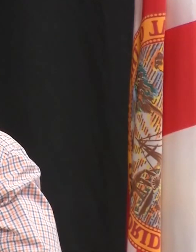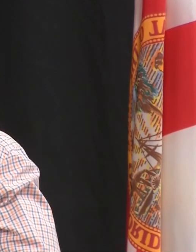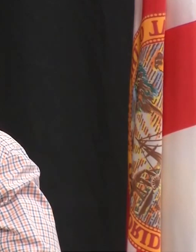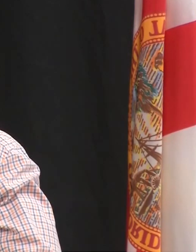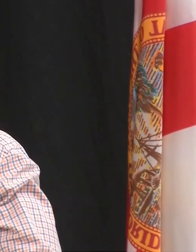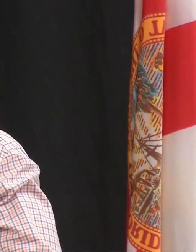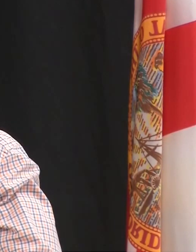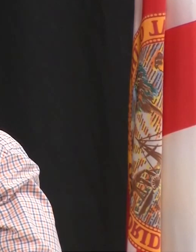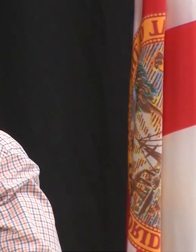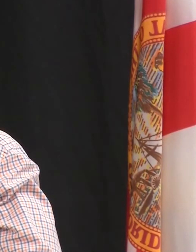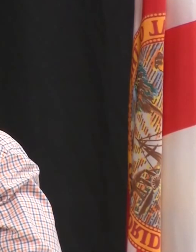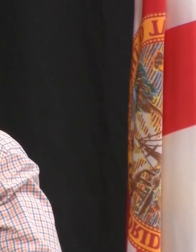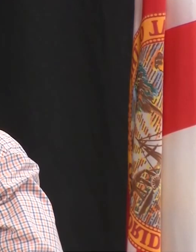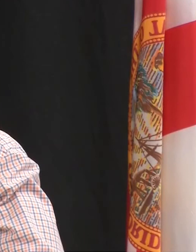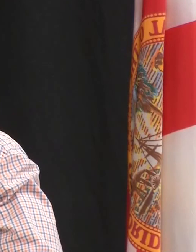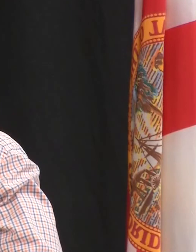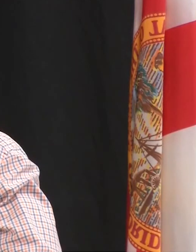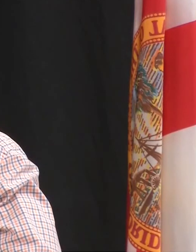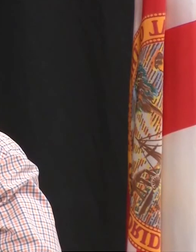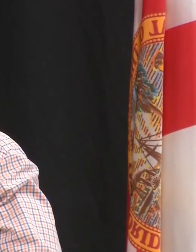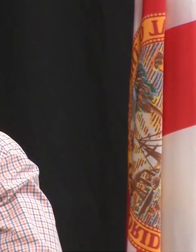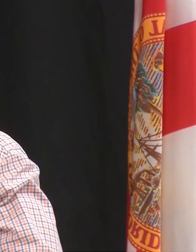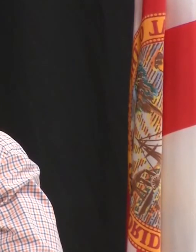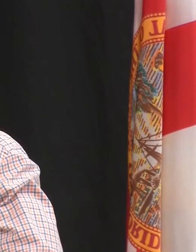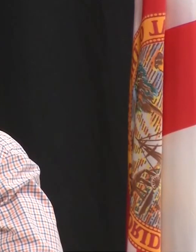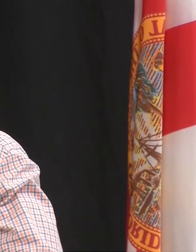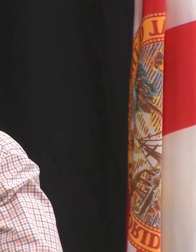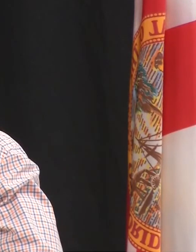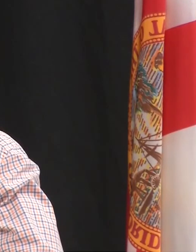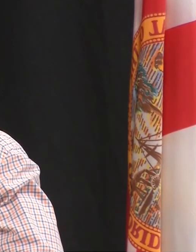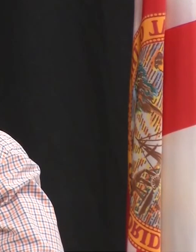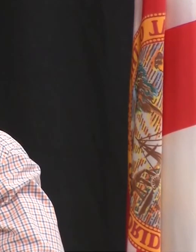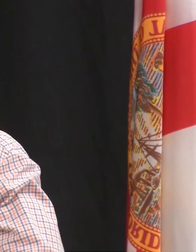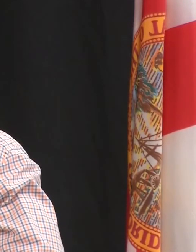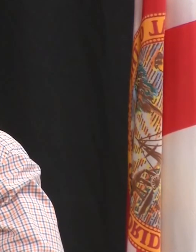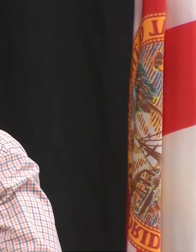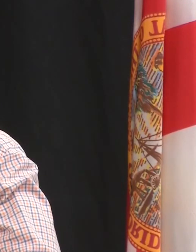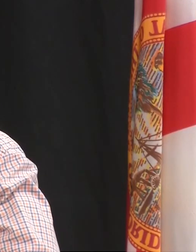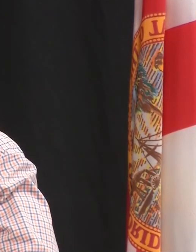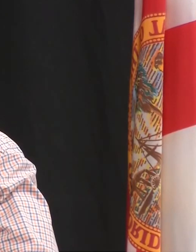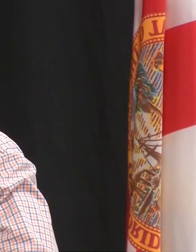www.sanlucy.gov/COVID-19 o llame a las líneas de información pública al